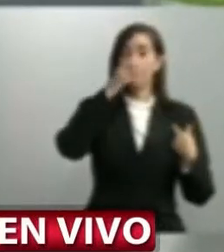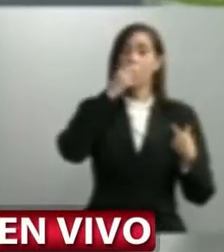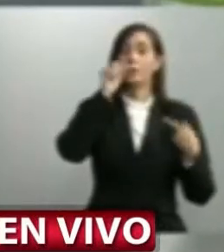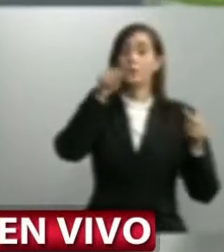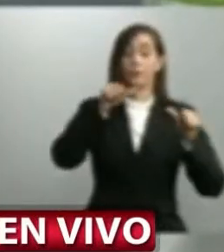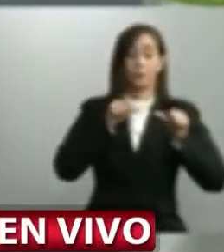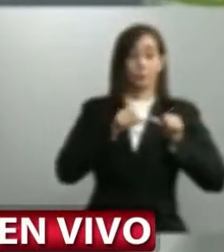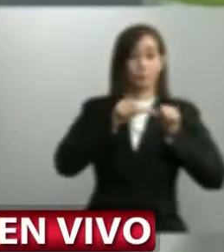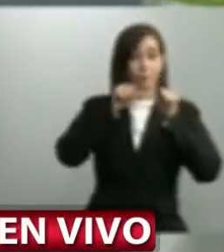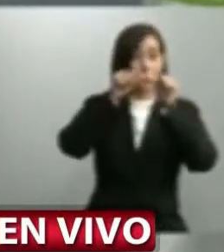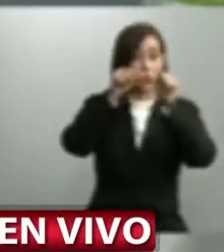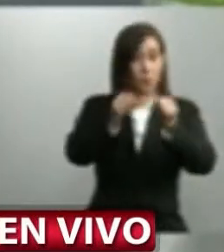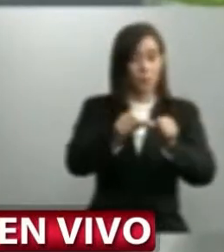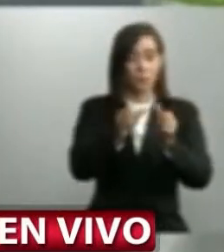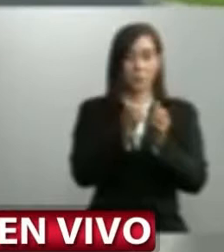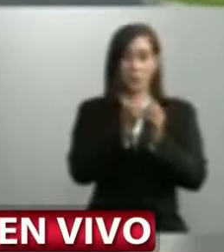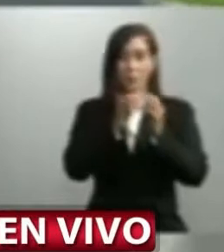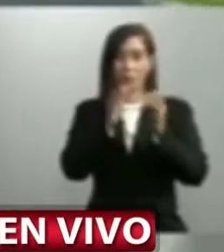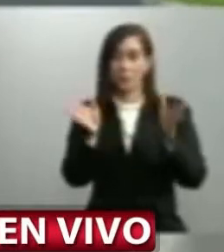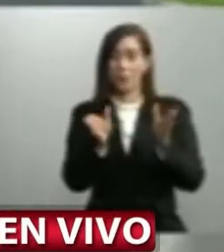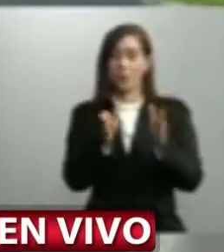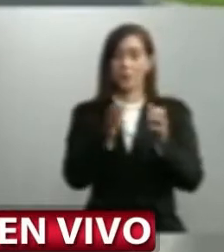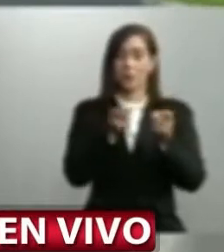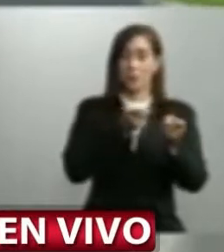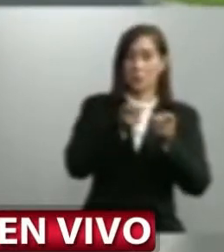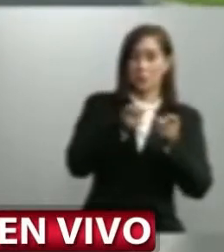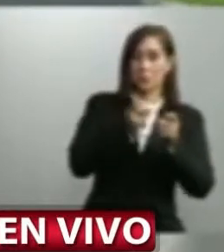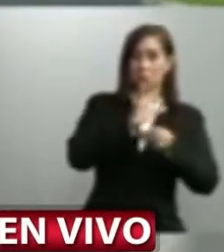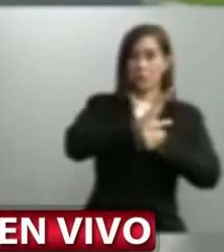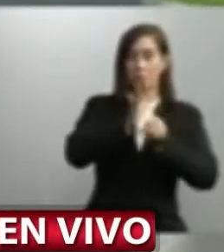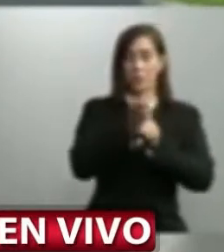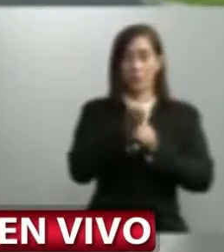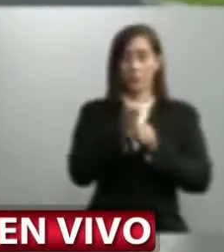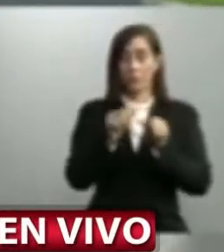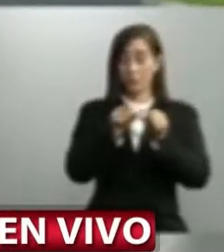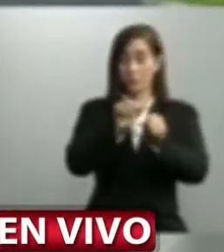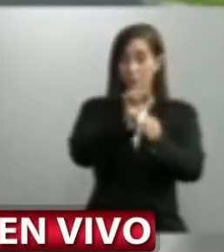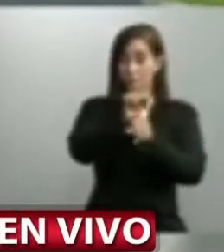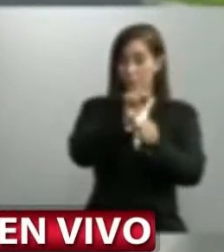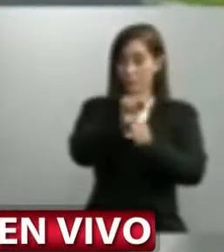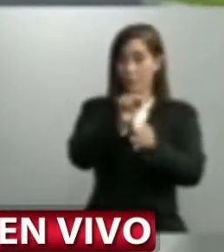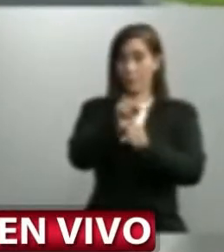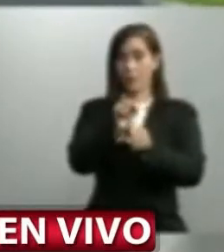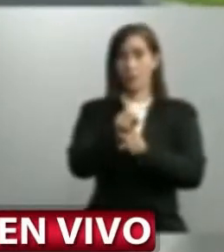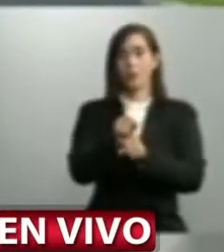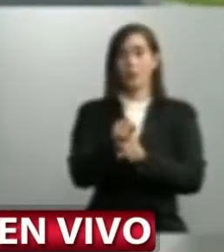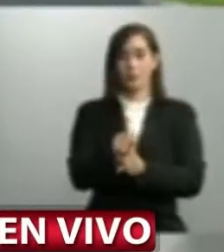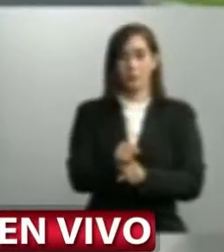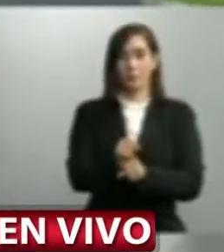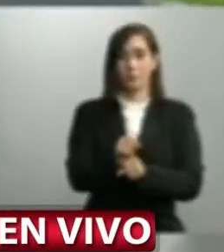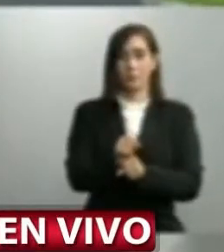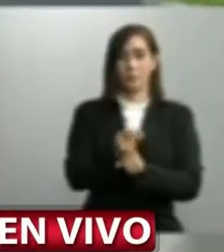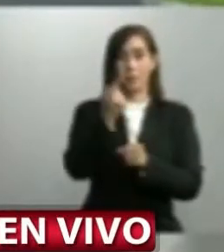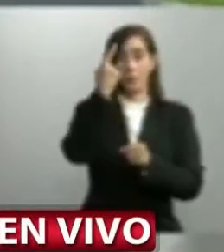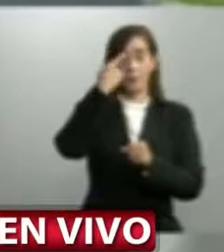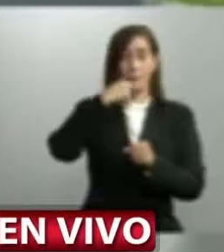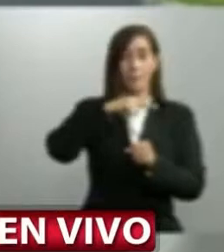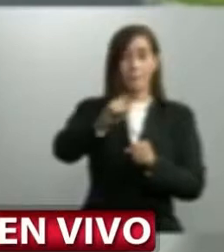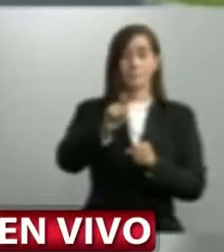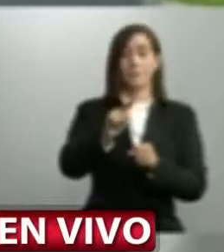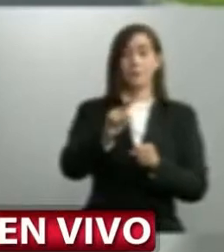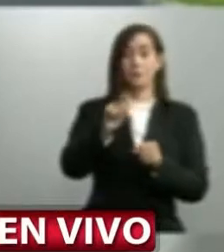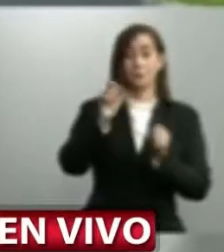continuar con el proceso de recuperación de su vida económica. Solo y únicamente